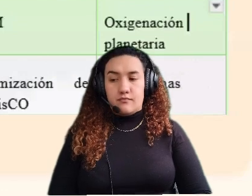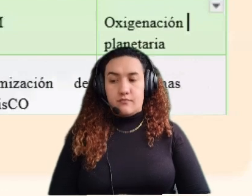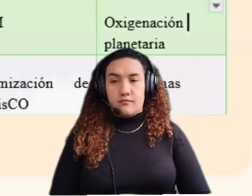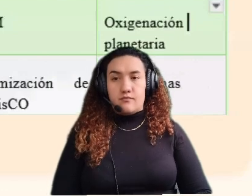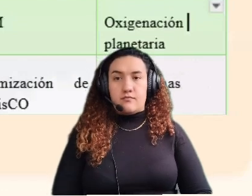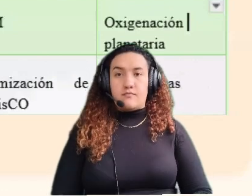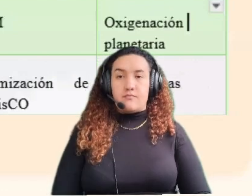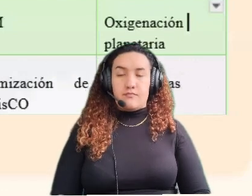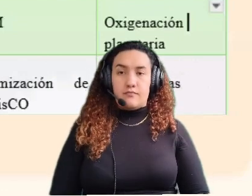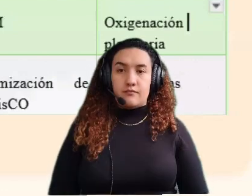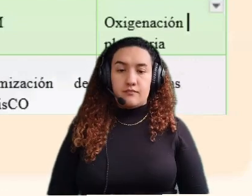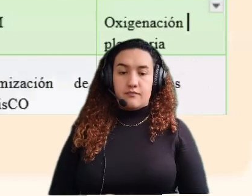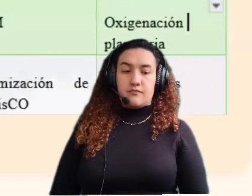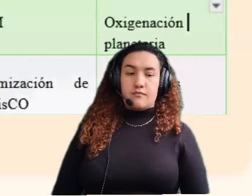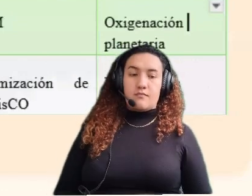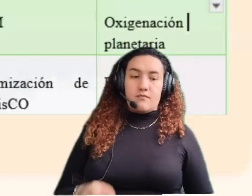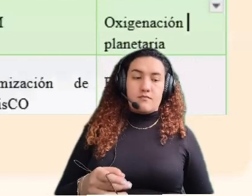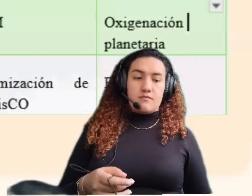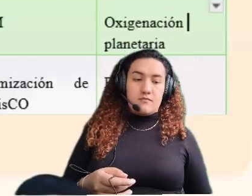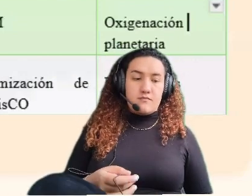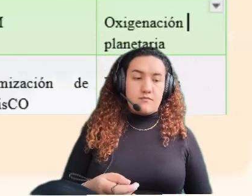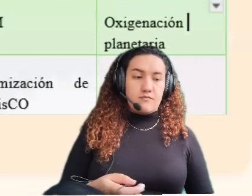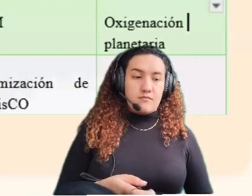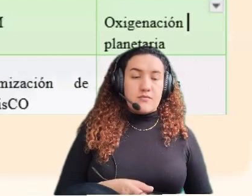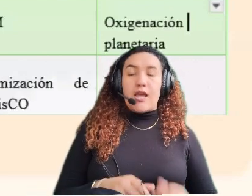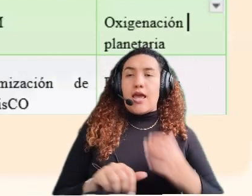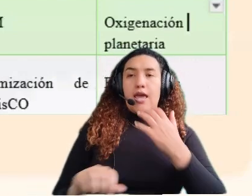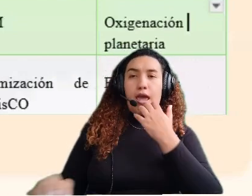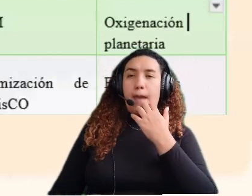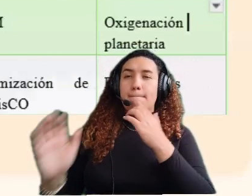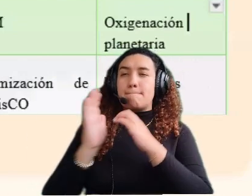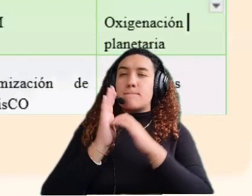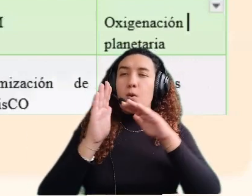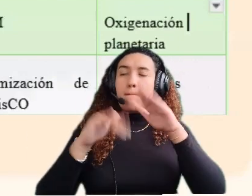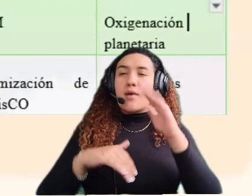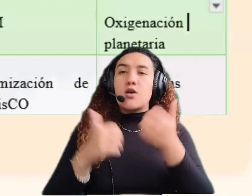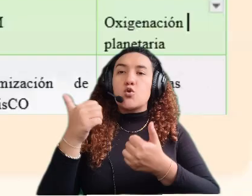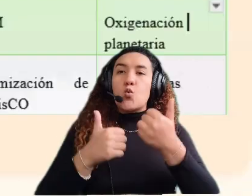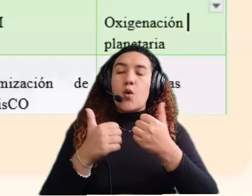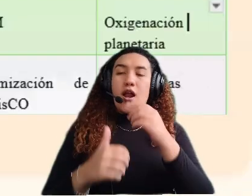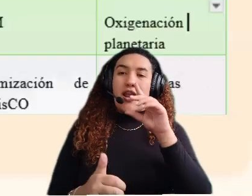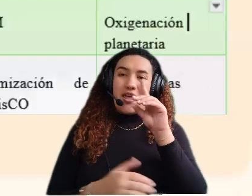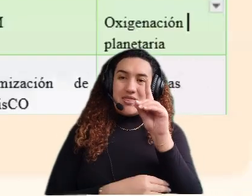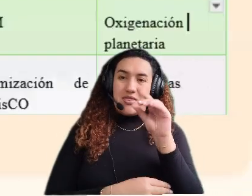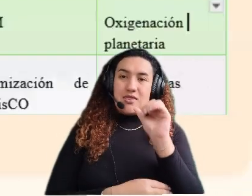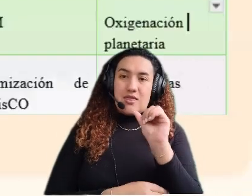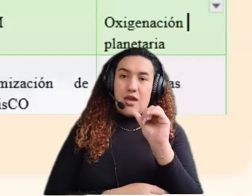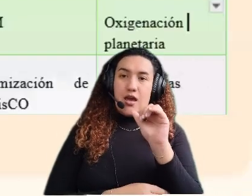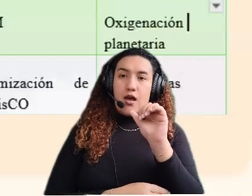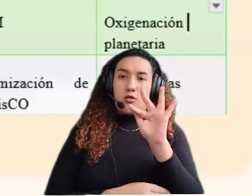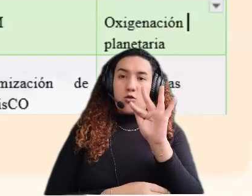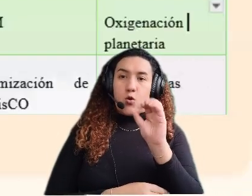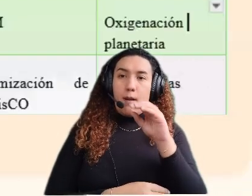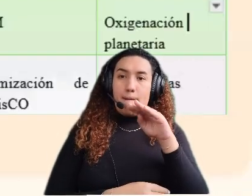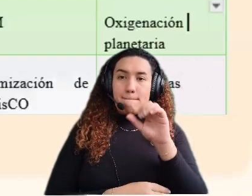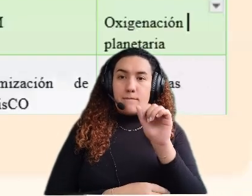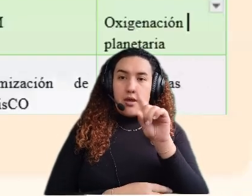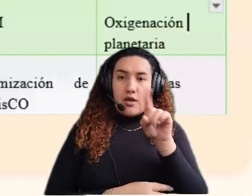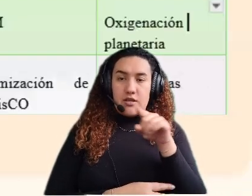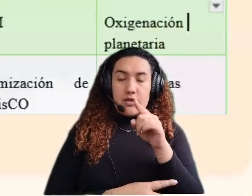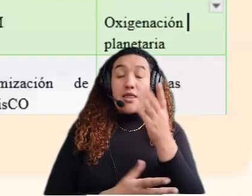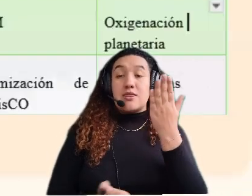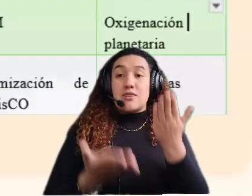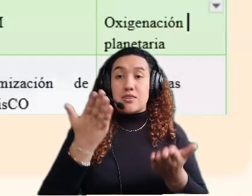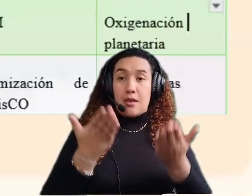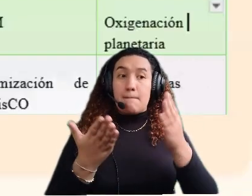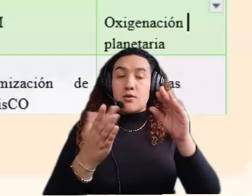Más que todo, como un breve ejemplo, se tiene la BAT-Pasa, especialmente en diatomeas bajo